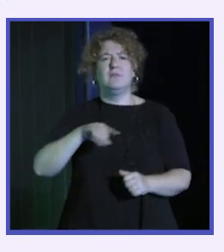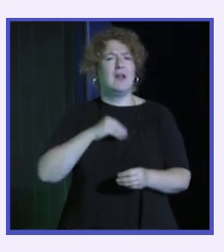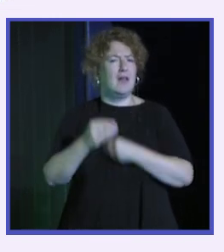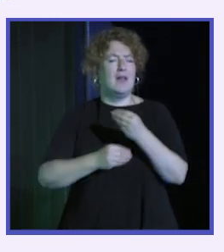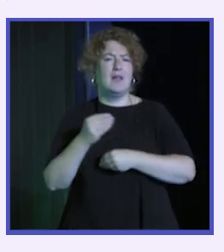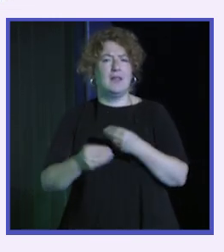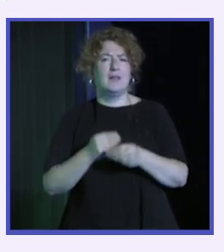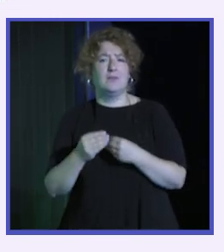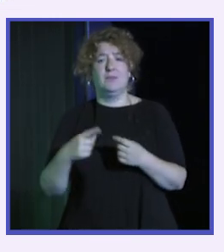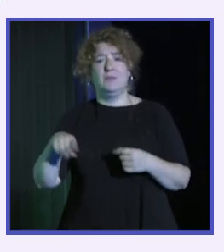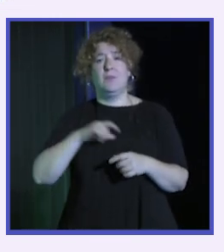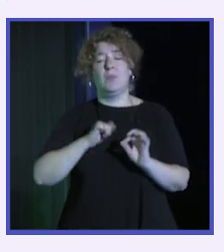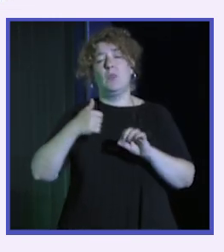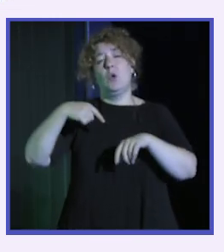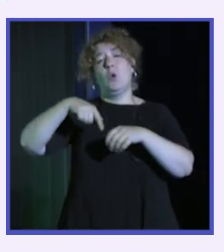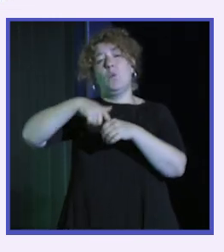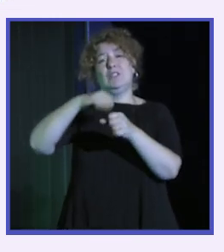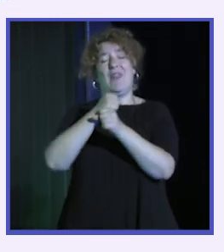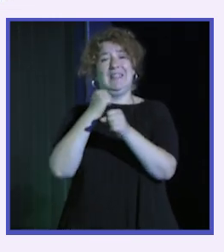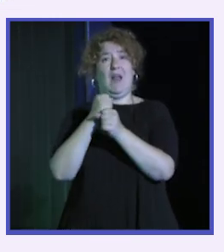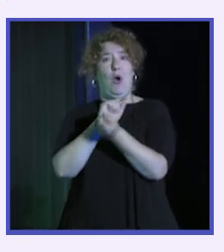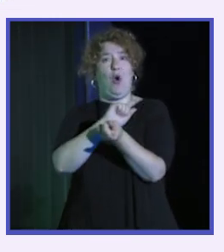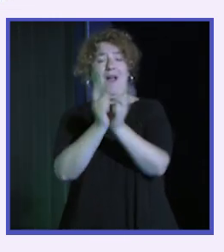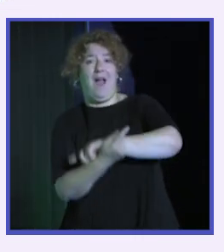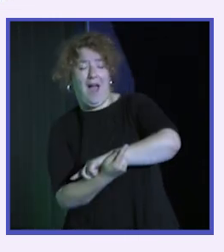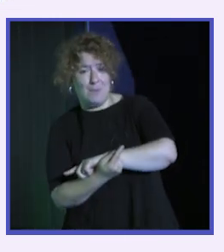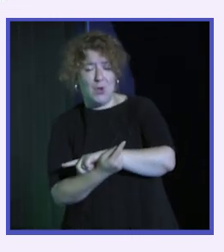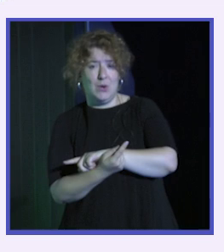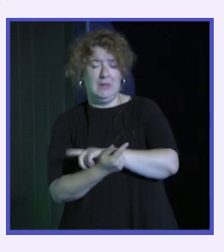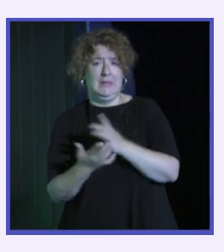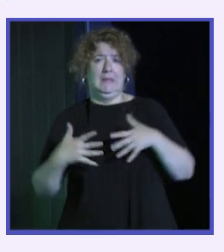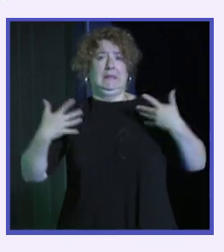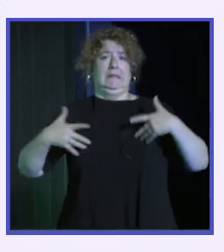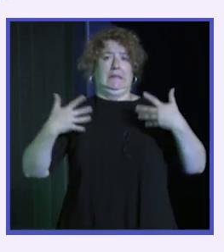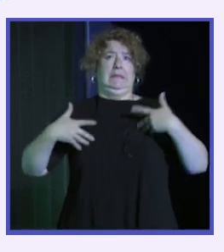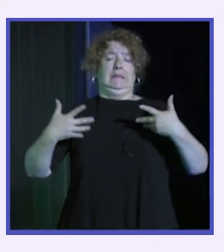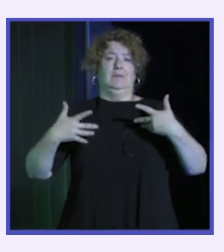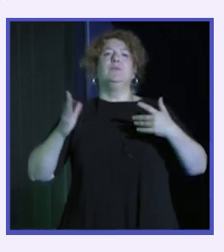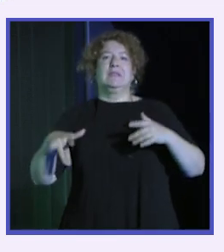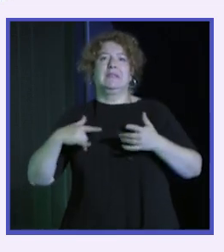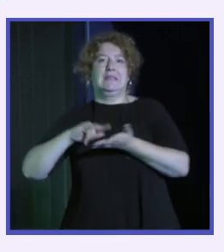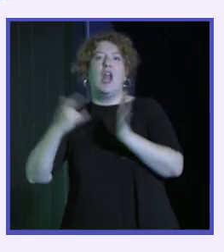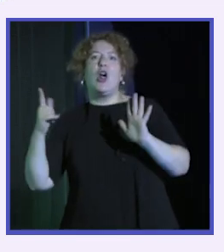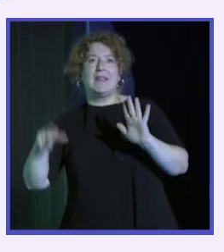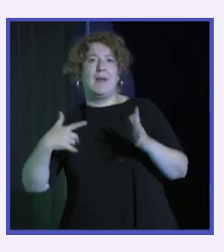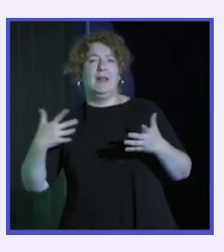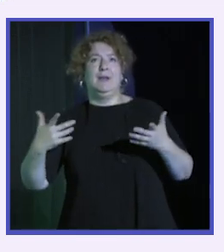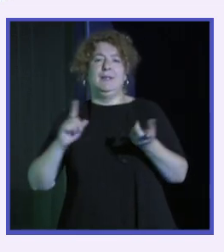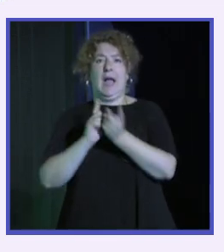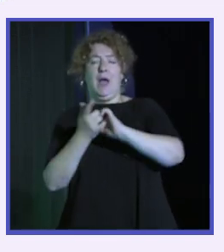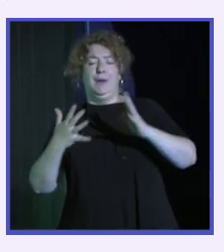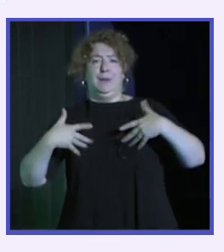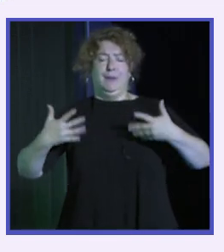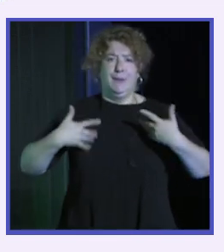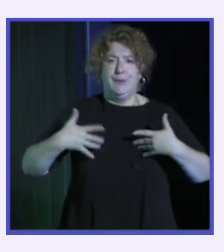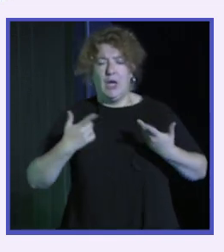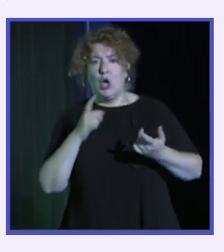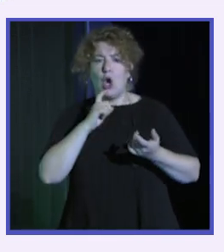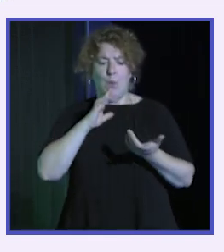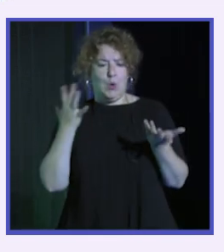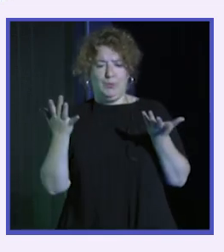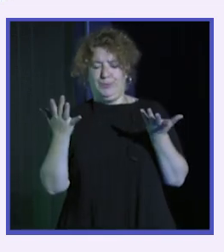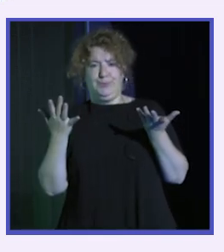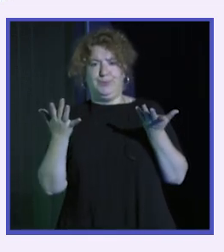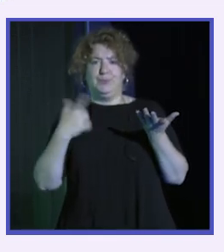Como cualquier cambio dentro del puesto de trabajo, un cambio en la tecnología implica un cambio en la forma de trabajar. Esto es un